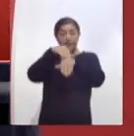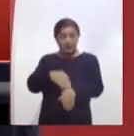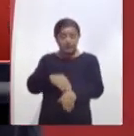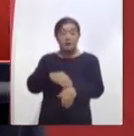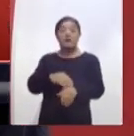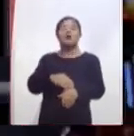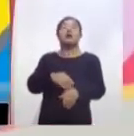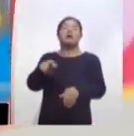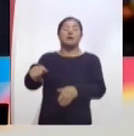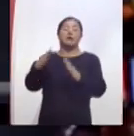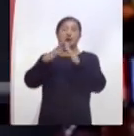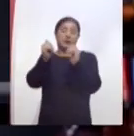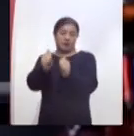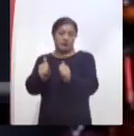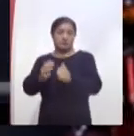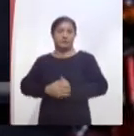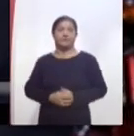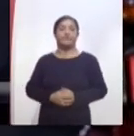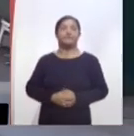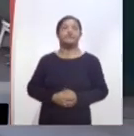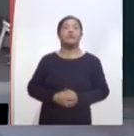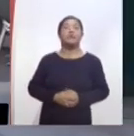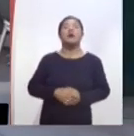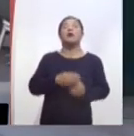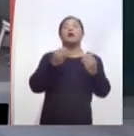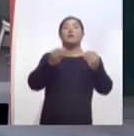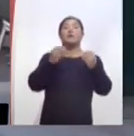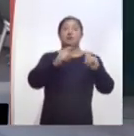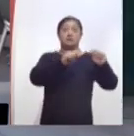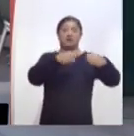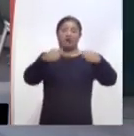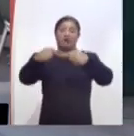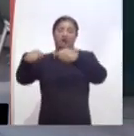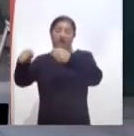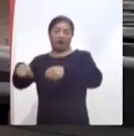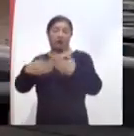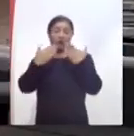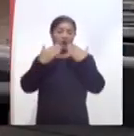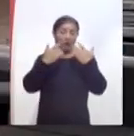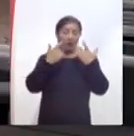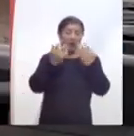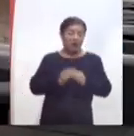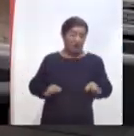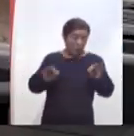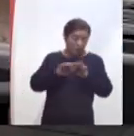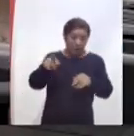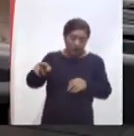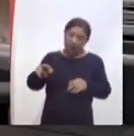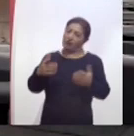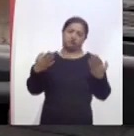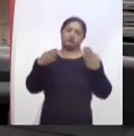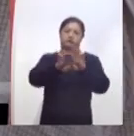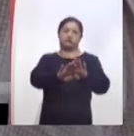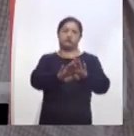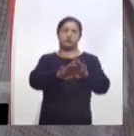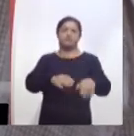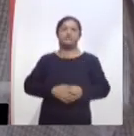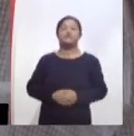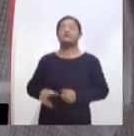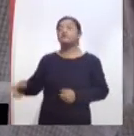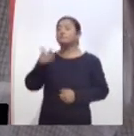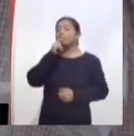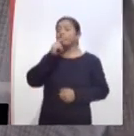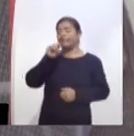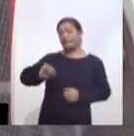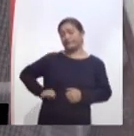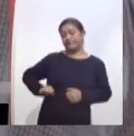quedarse en sus casas. Ante el cierre de establecimientos con actividades no esenciales por la emergencia sanitaria en el país, las autoridades de la Secretaría de